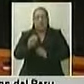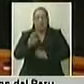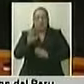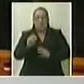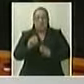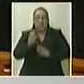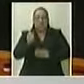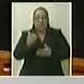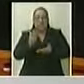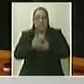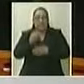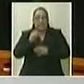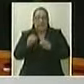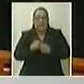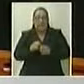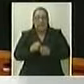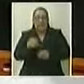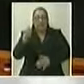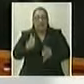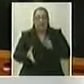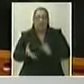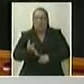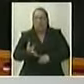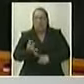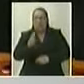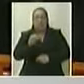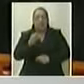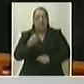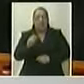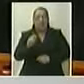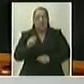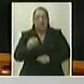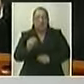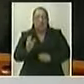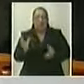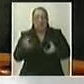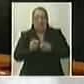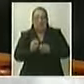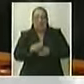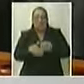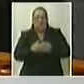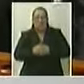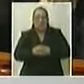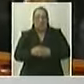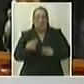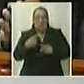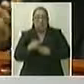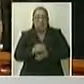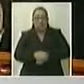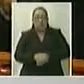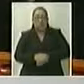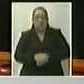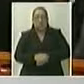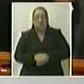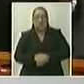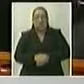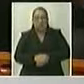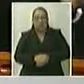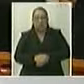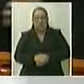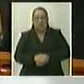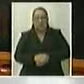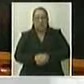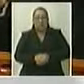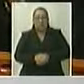el Colegio de Ingenieros de Robótica, de Mecatrónica, Hidráulica, en fin, una infinidad, con el sopretexto